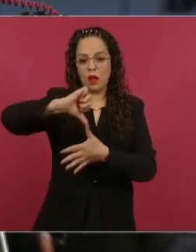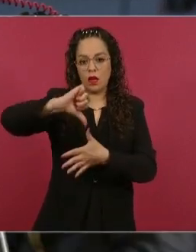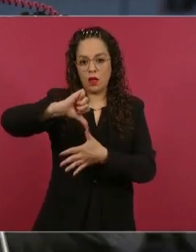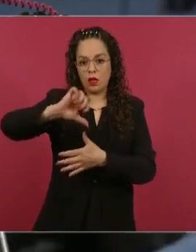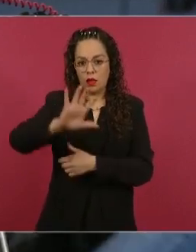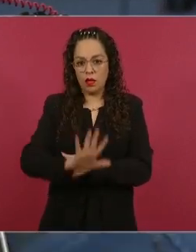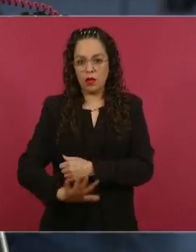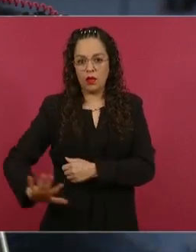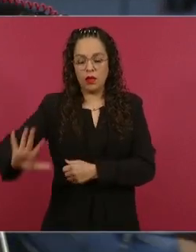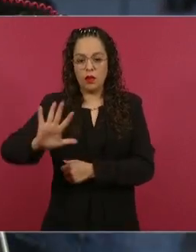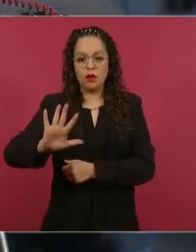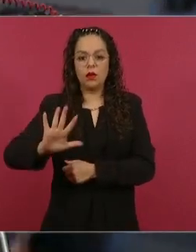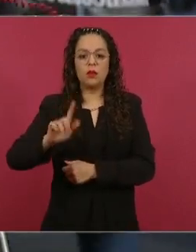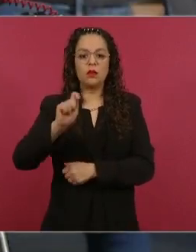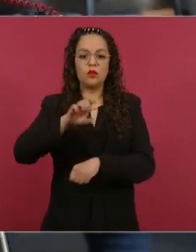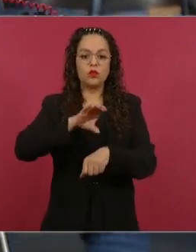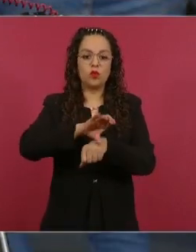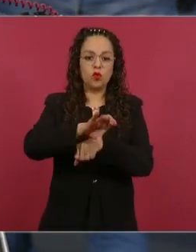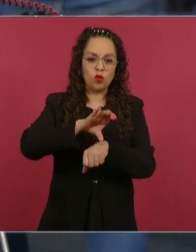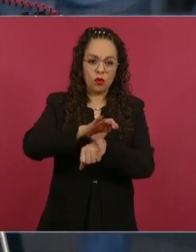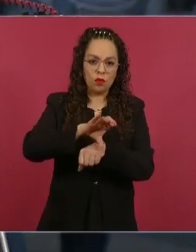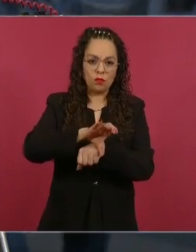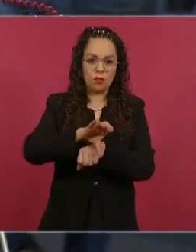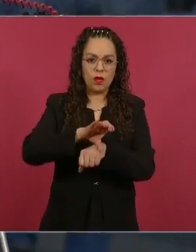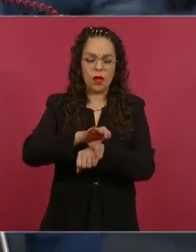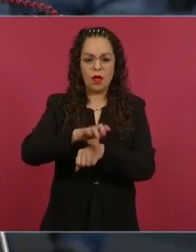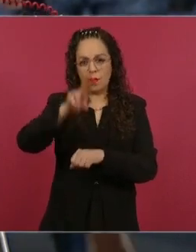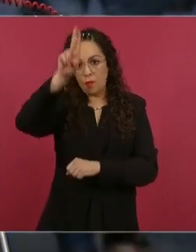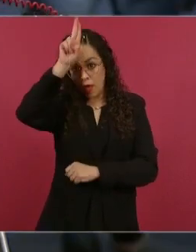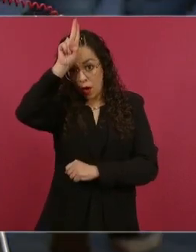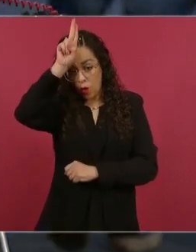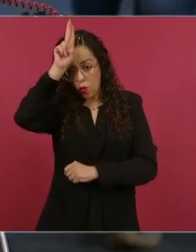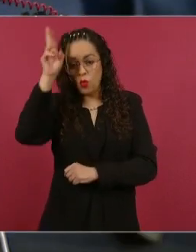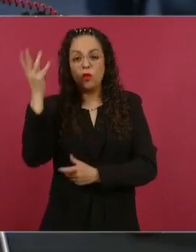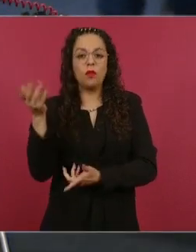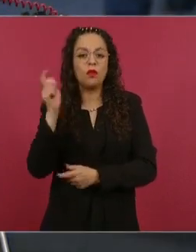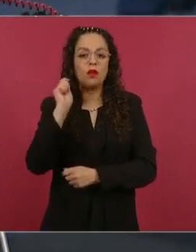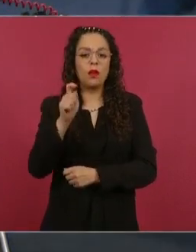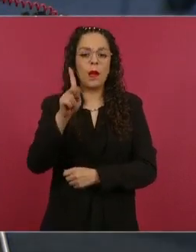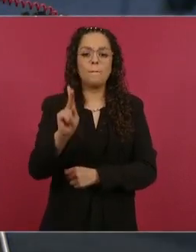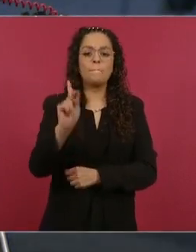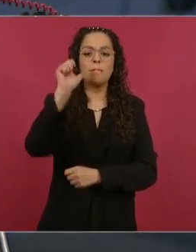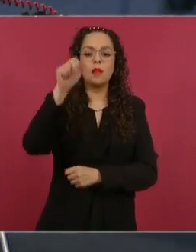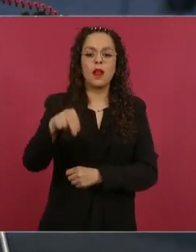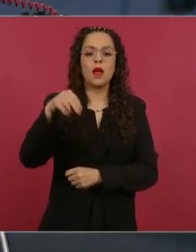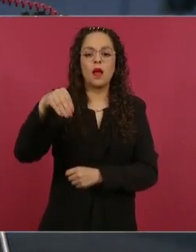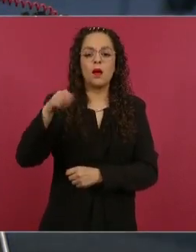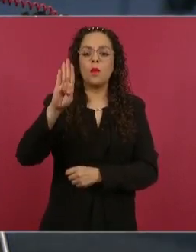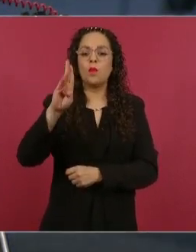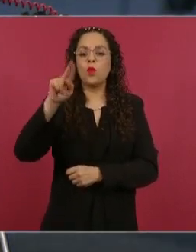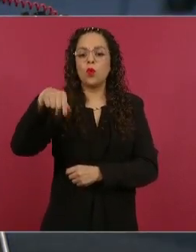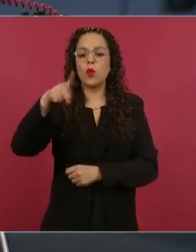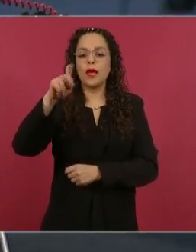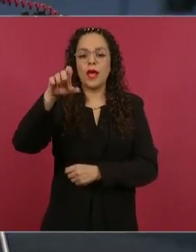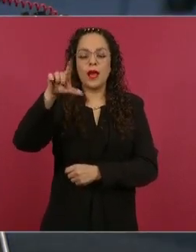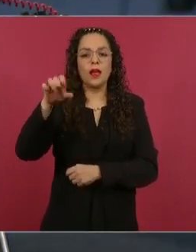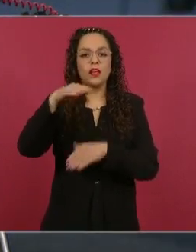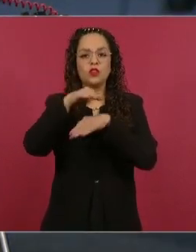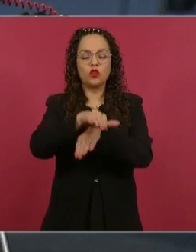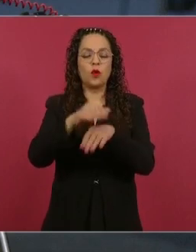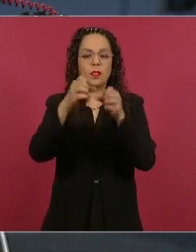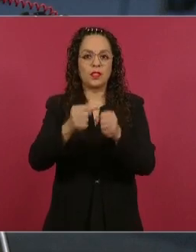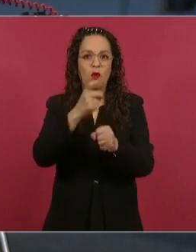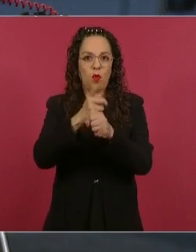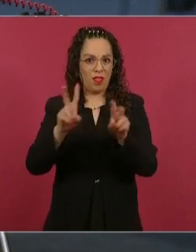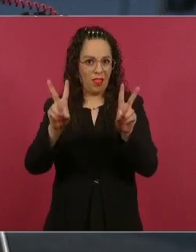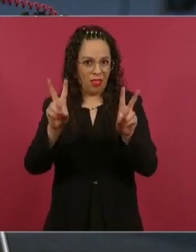conforman este bloque, Perú y Colombia, podrían adoptar el llamado Plan Bukele en materia de seguridad,